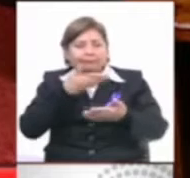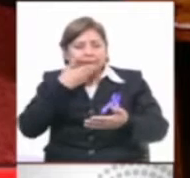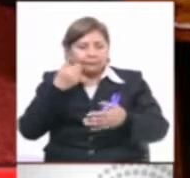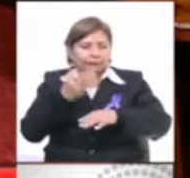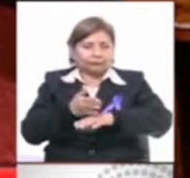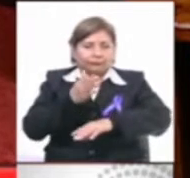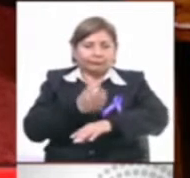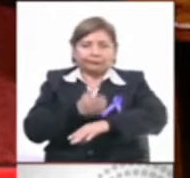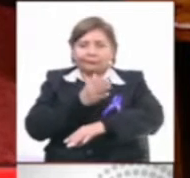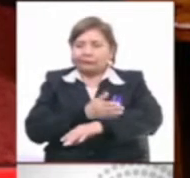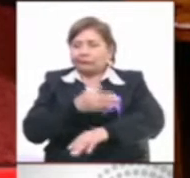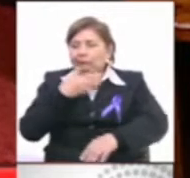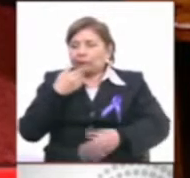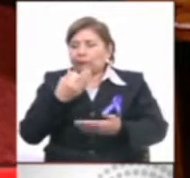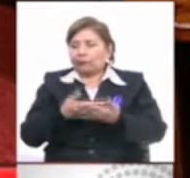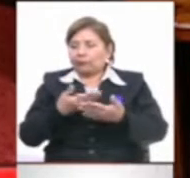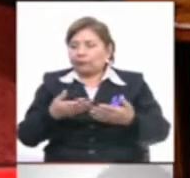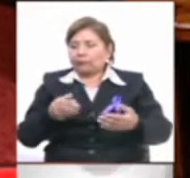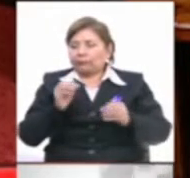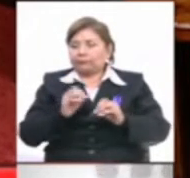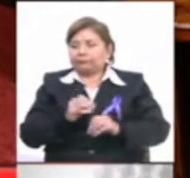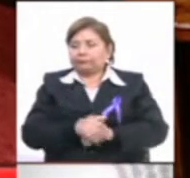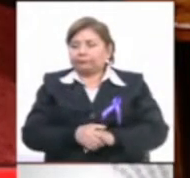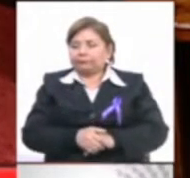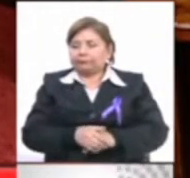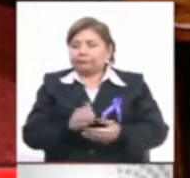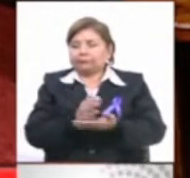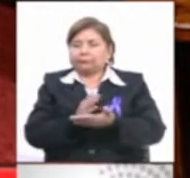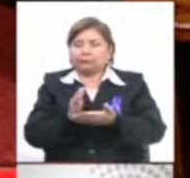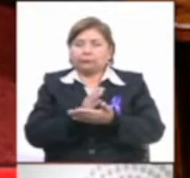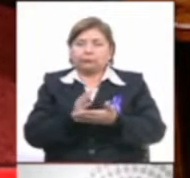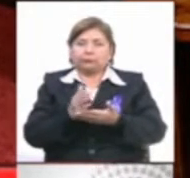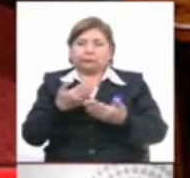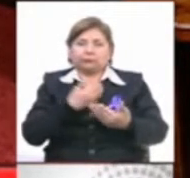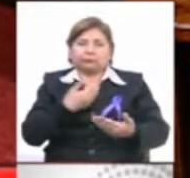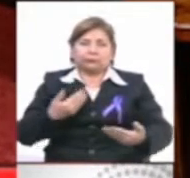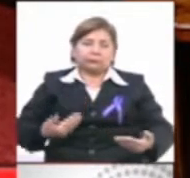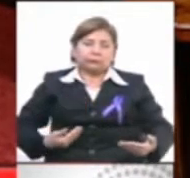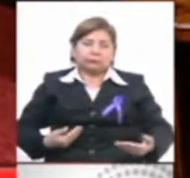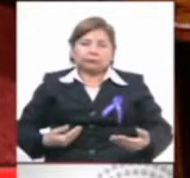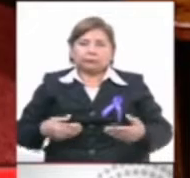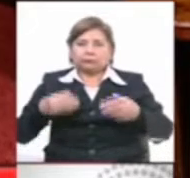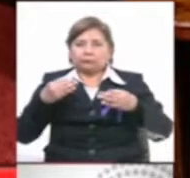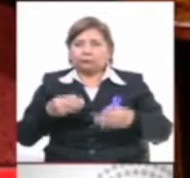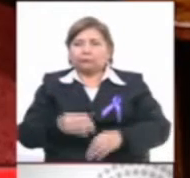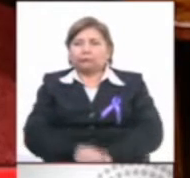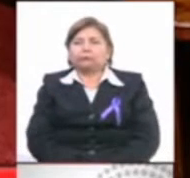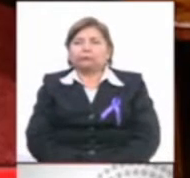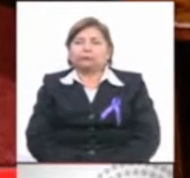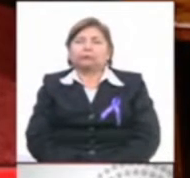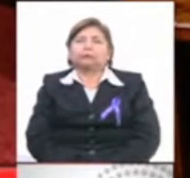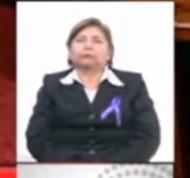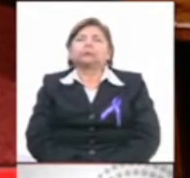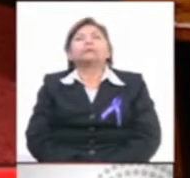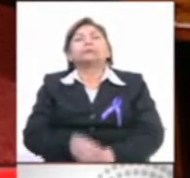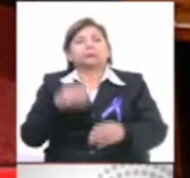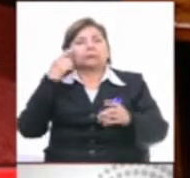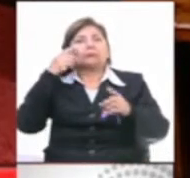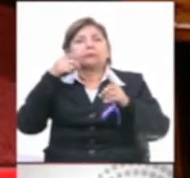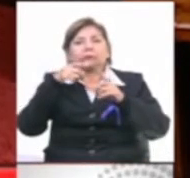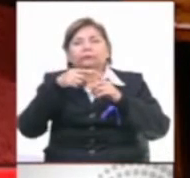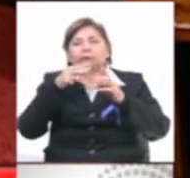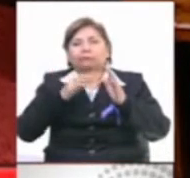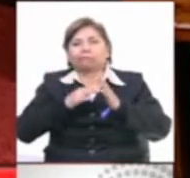mejora esto sustantivamente la participación de los gobiernos subnacionales. Esta medida